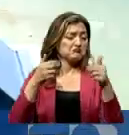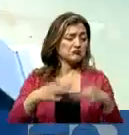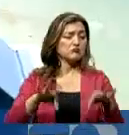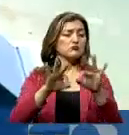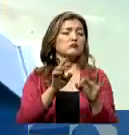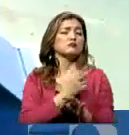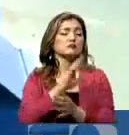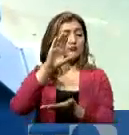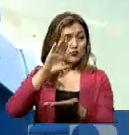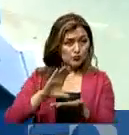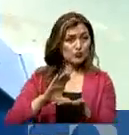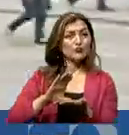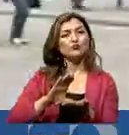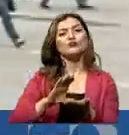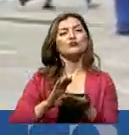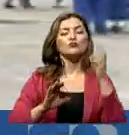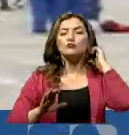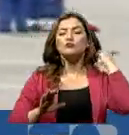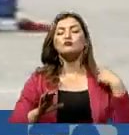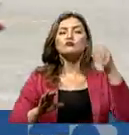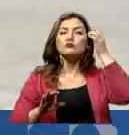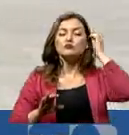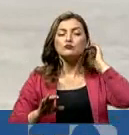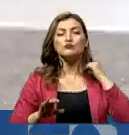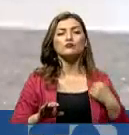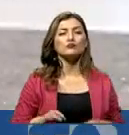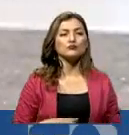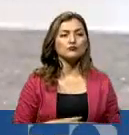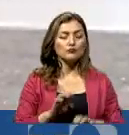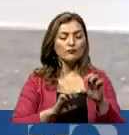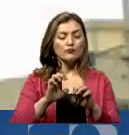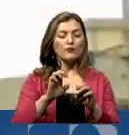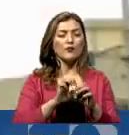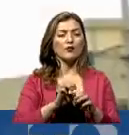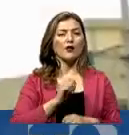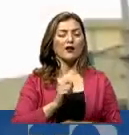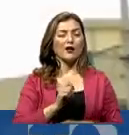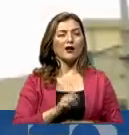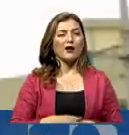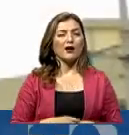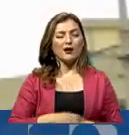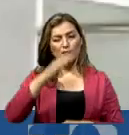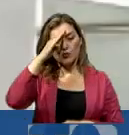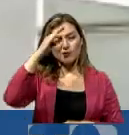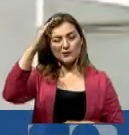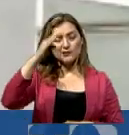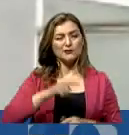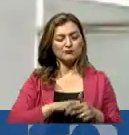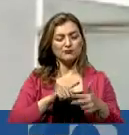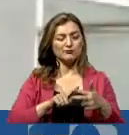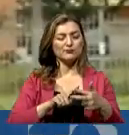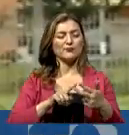la universidad central del ecuador fue bien ubicada recibieron importantes calificaciones también la espol la udla y la espe estos